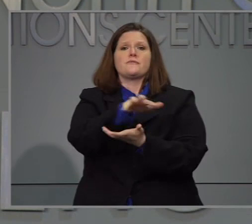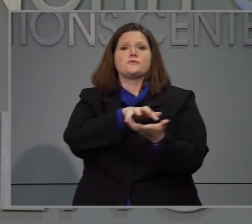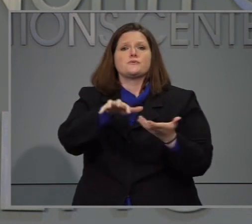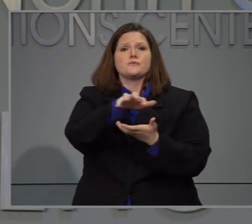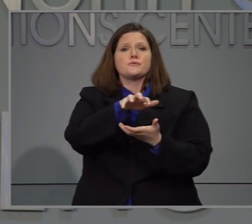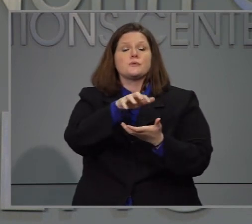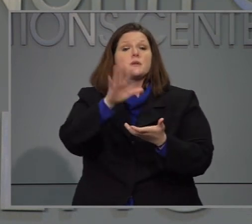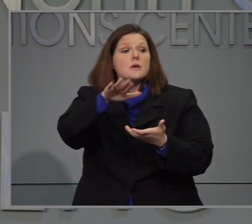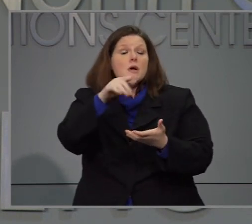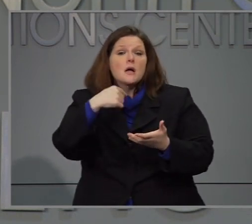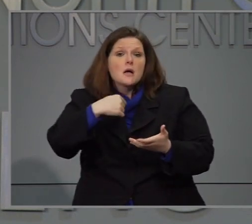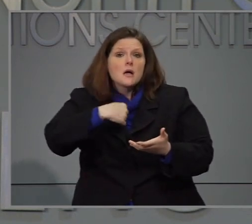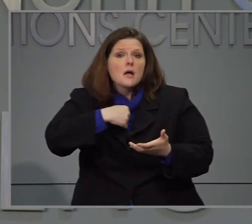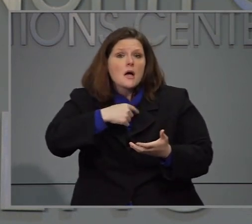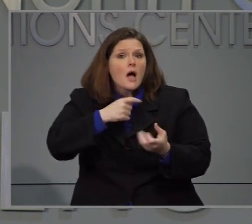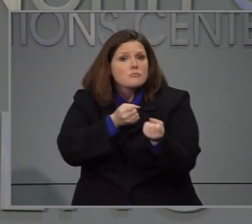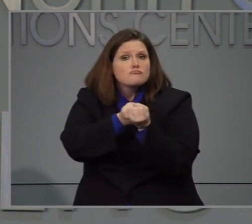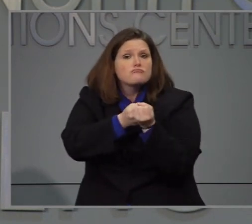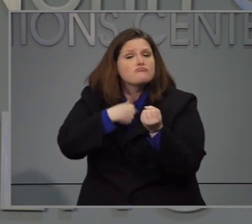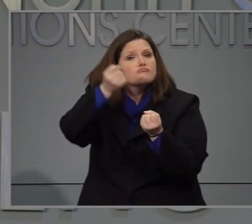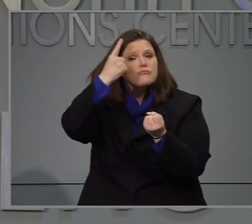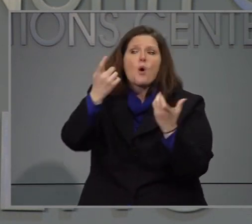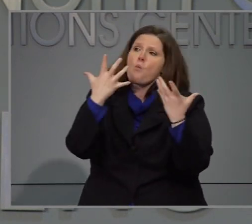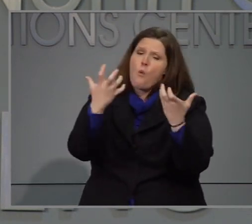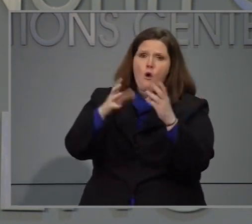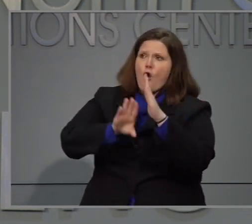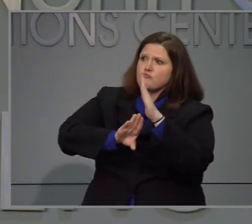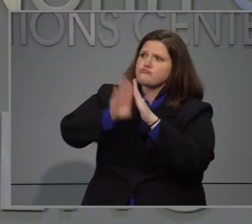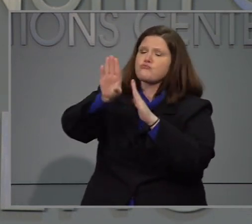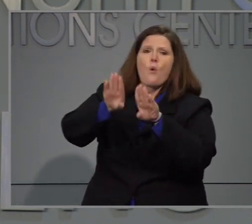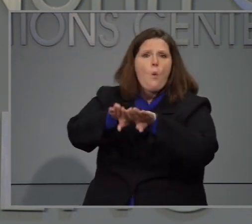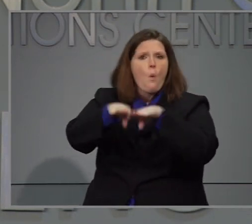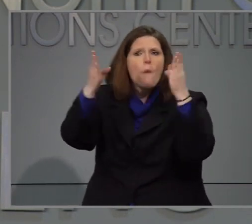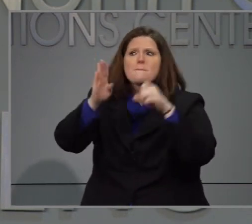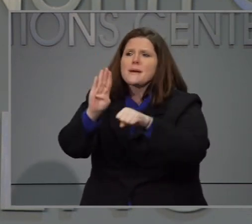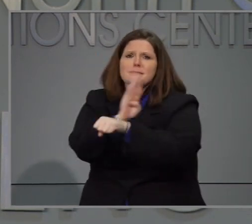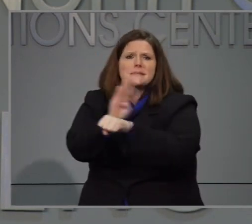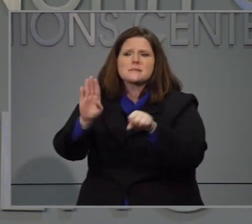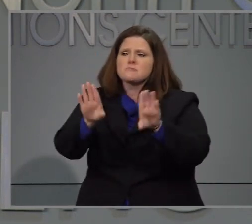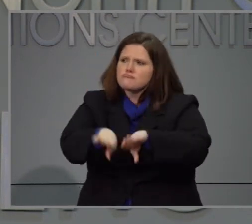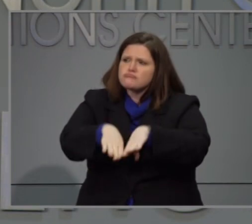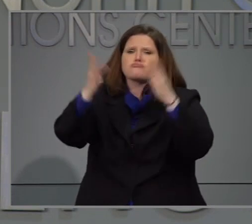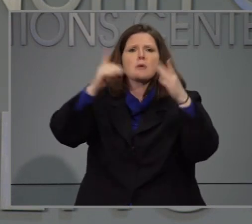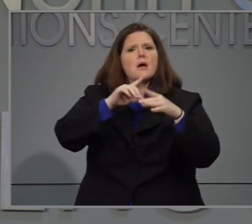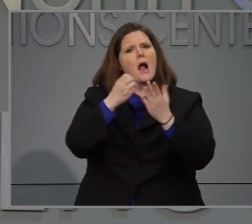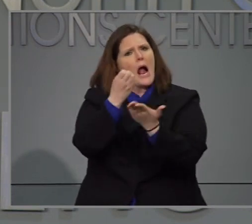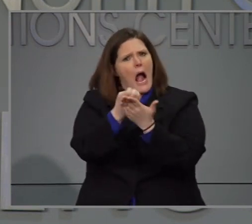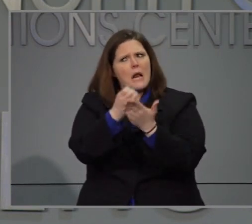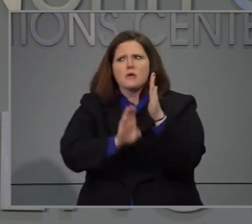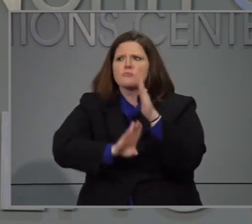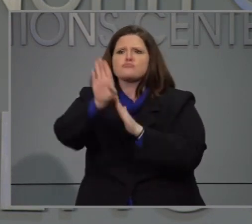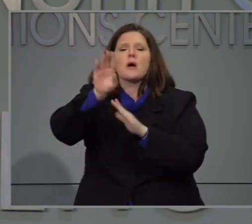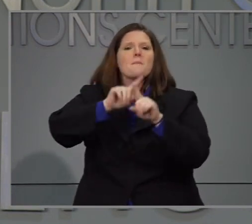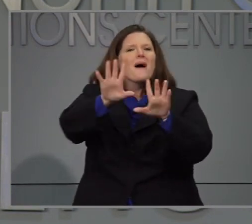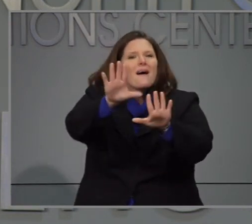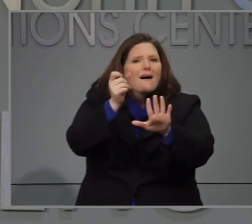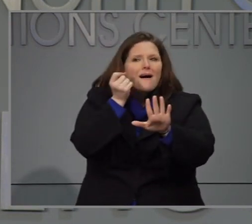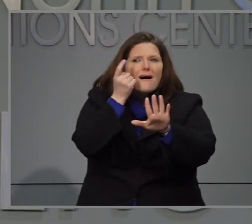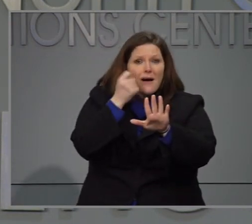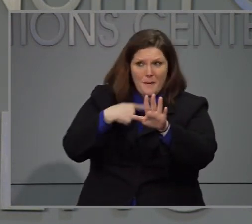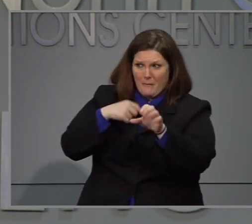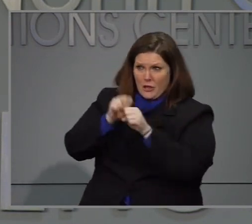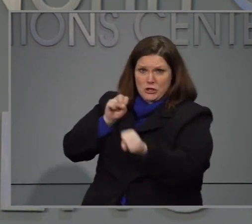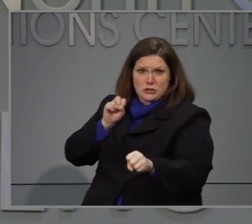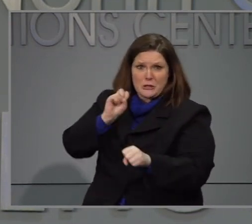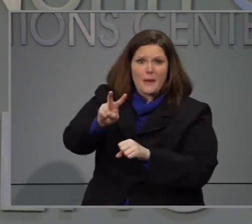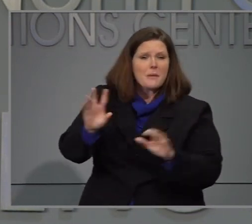estoy ansioso para volver a arrancar esta economía, pero lo tenemos que hacer apropiadamente.